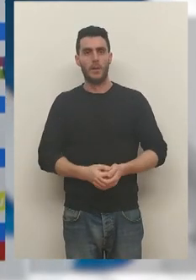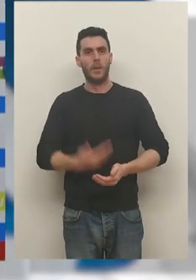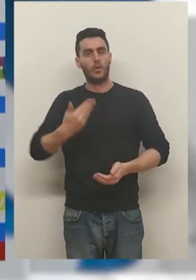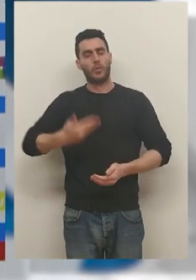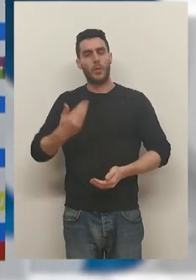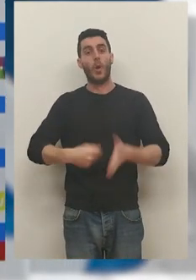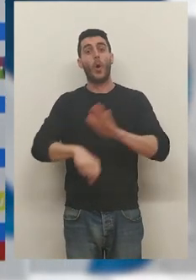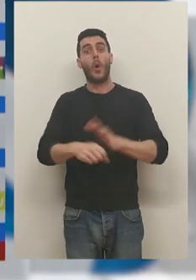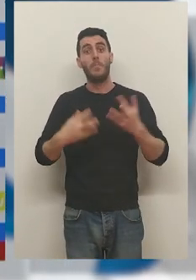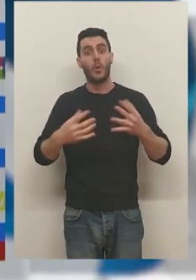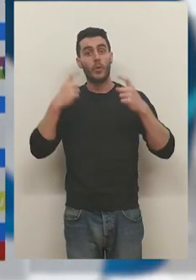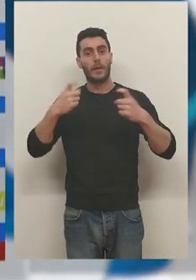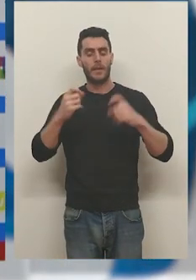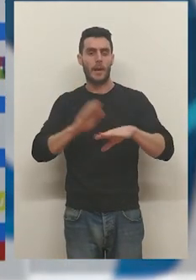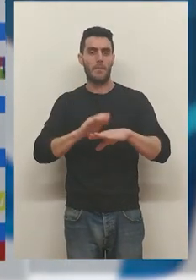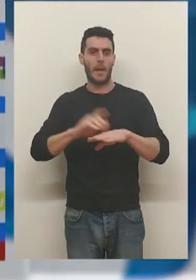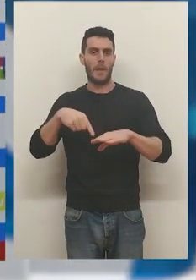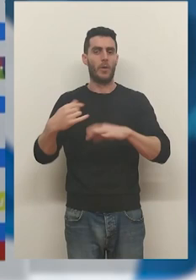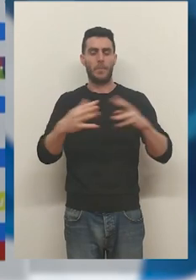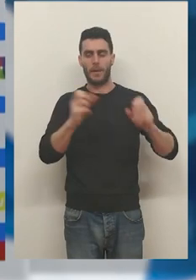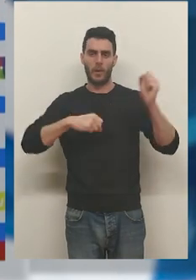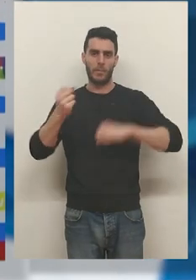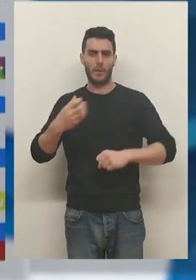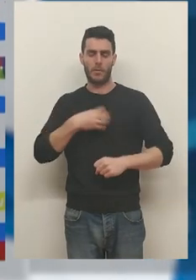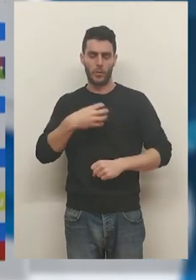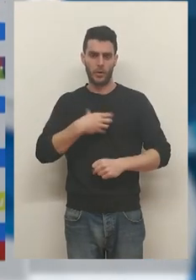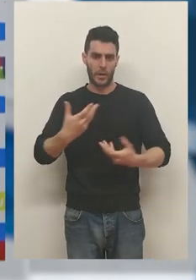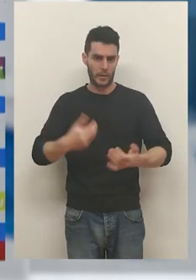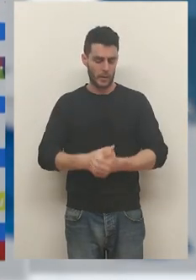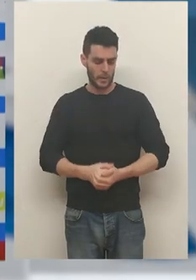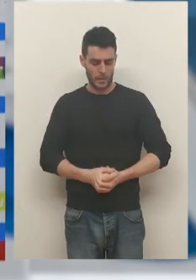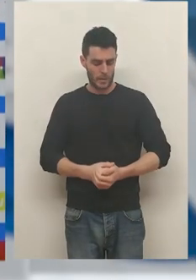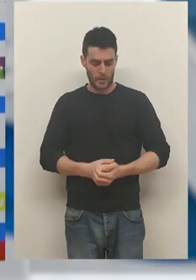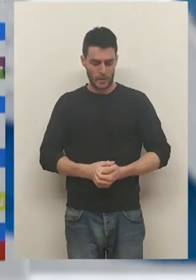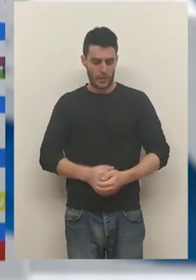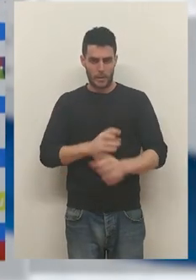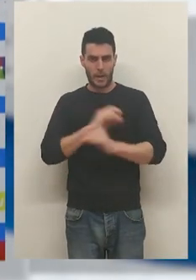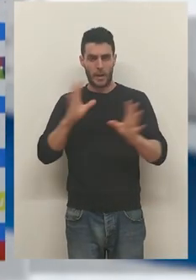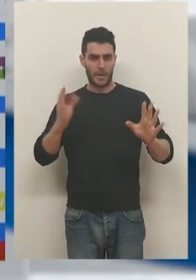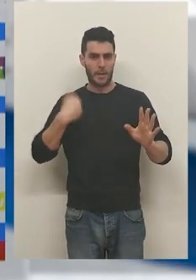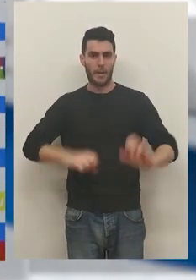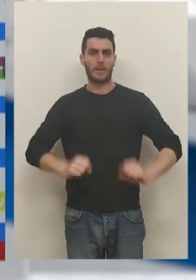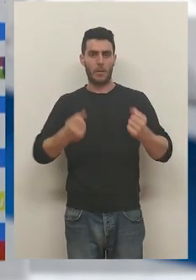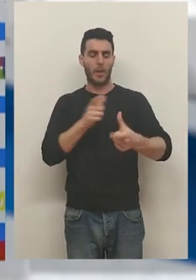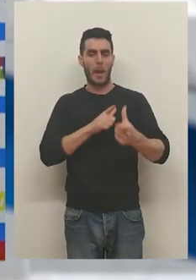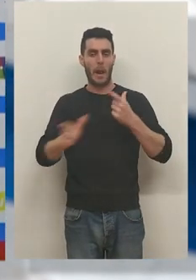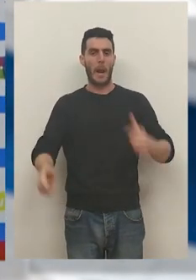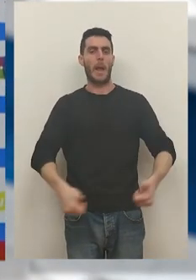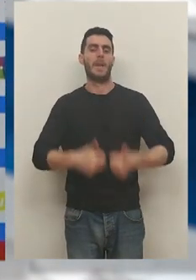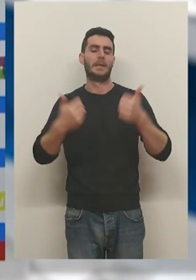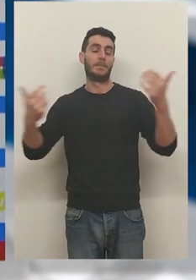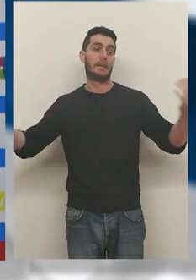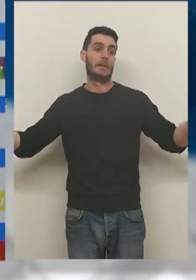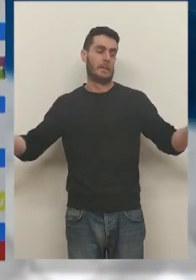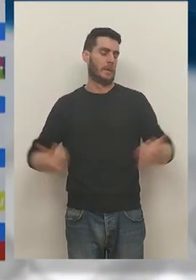sobre todo hacer un gol pronto para para poder competir el partido bueno no sea así evidentemente está más lejos la salvación